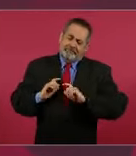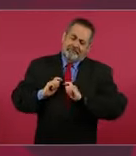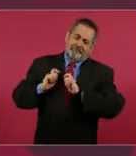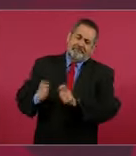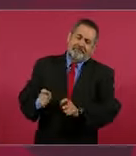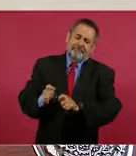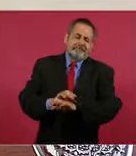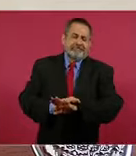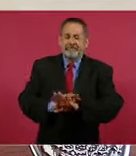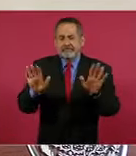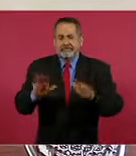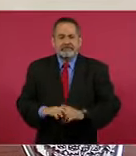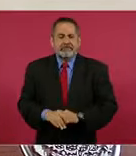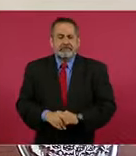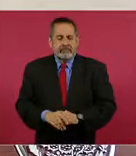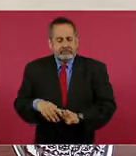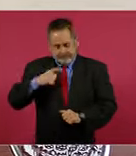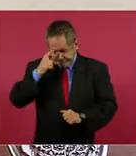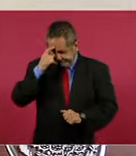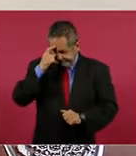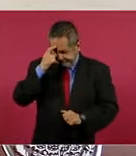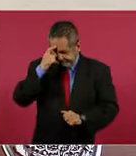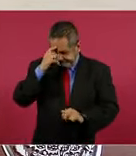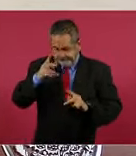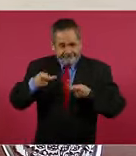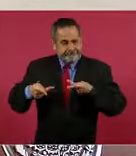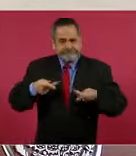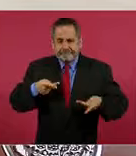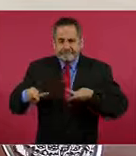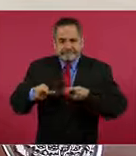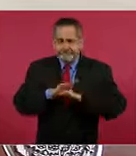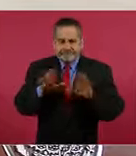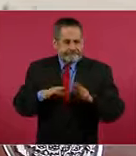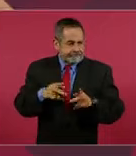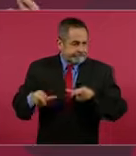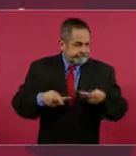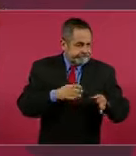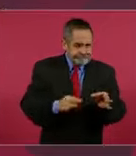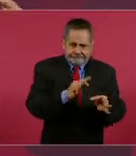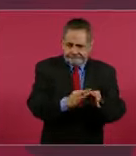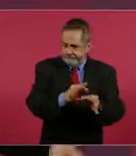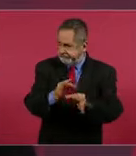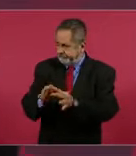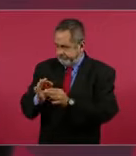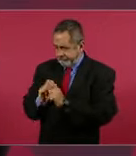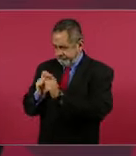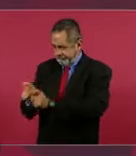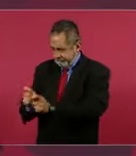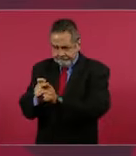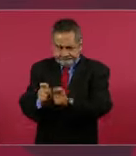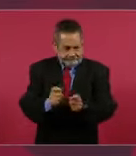estoy preparando para todo, para entregar.